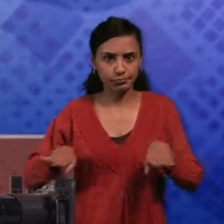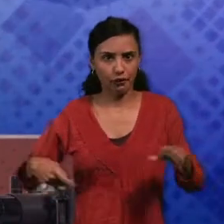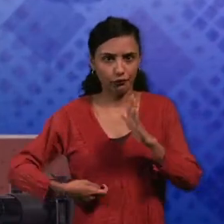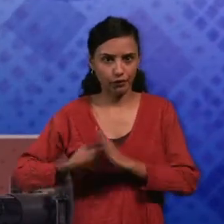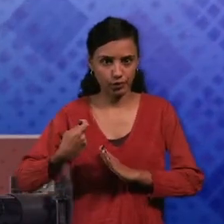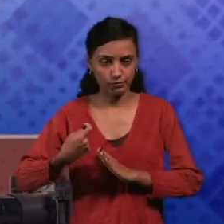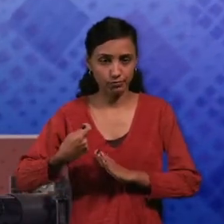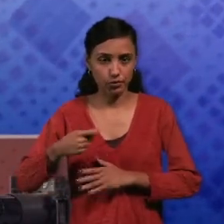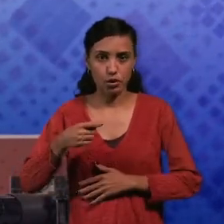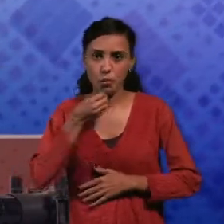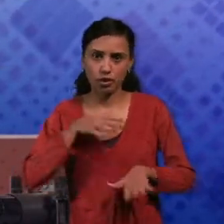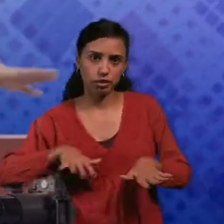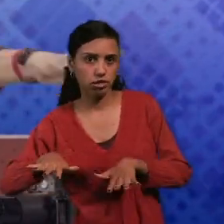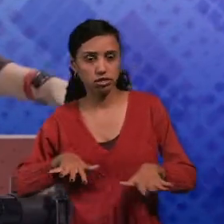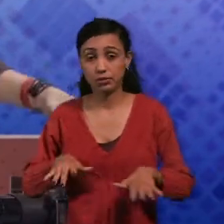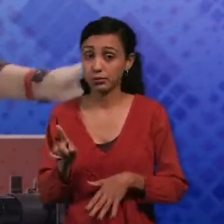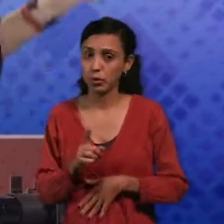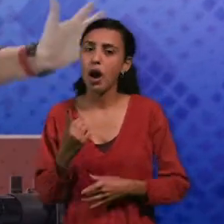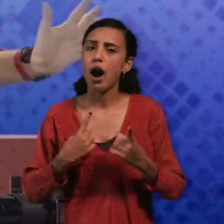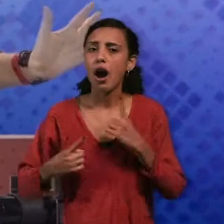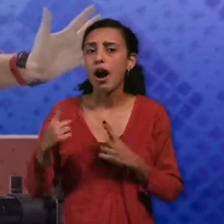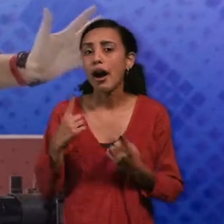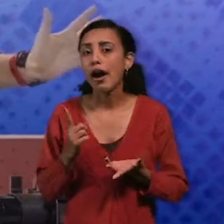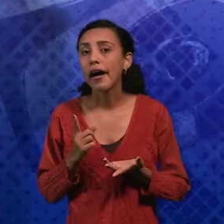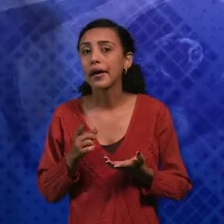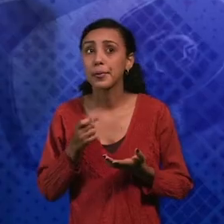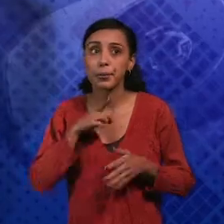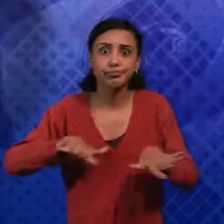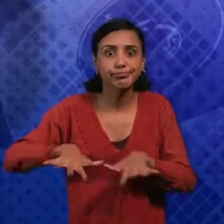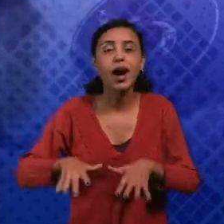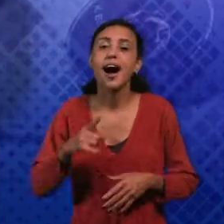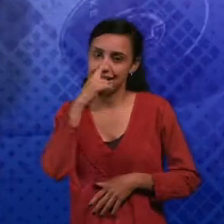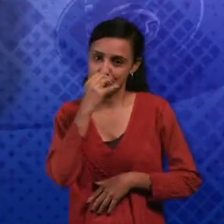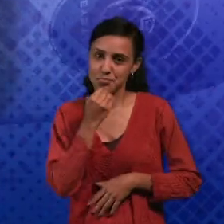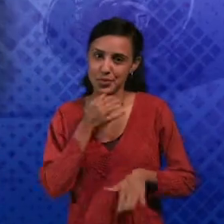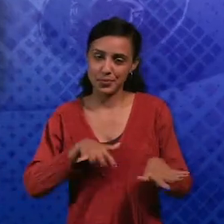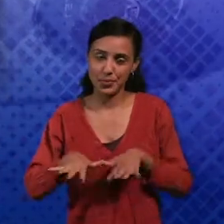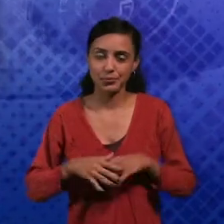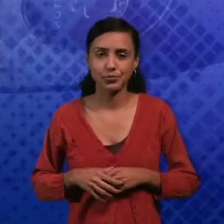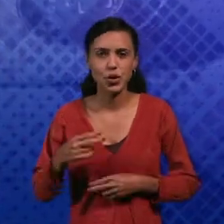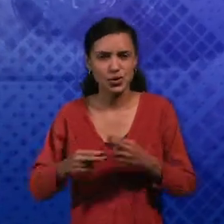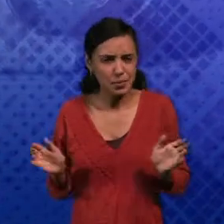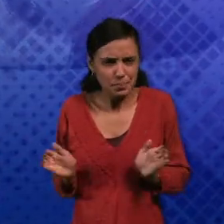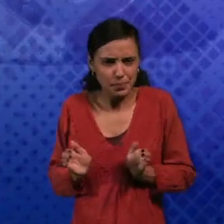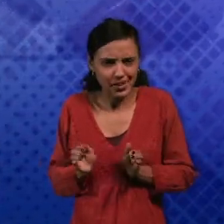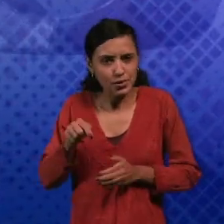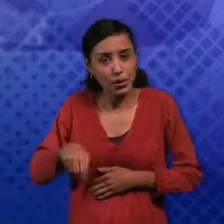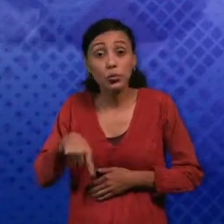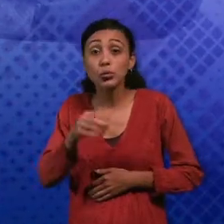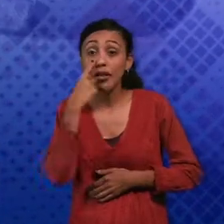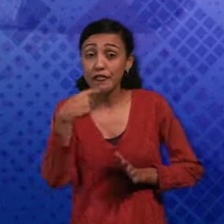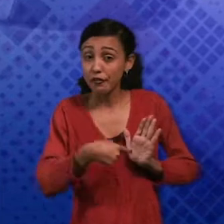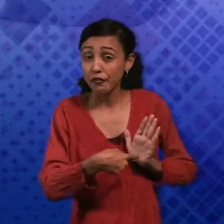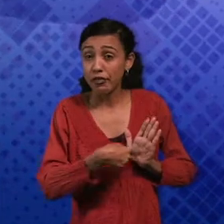animar, no se debe mover de lugar a no ser que estemos animando un terremoto. Yo les voy a armar un pequeño set aquí de animación para que ustedes vean más o menos